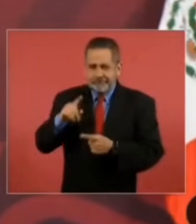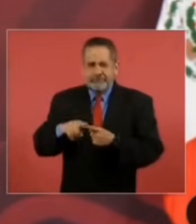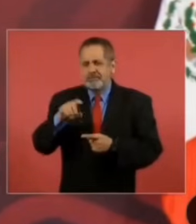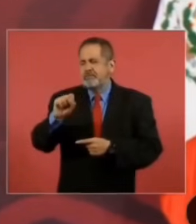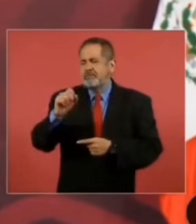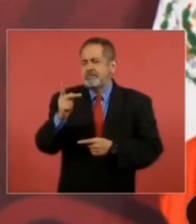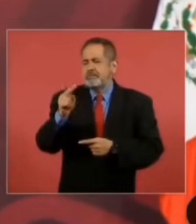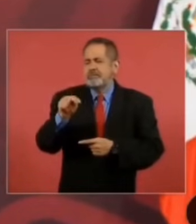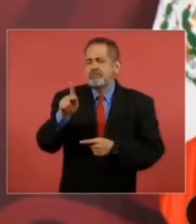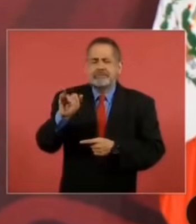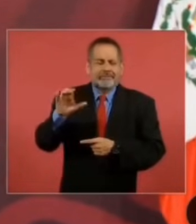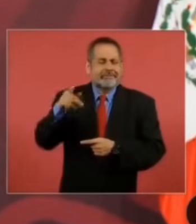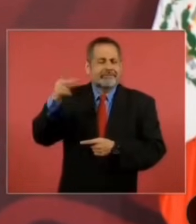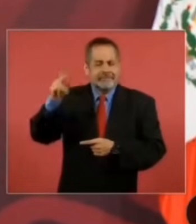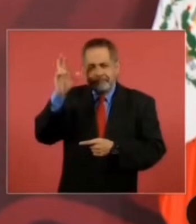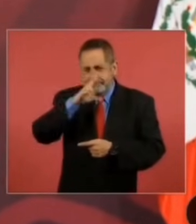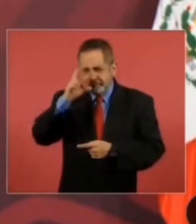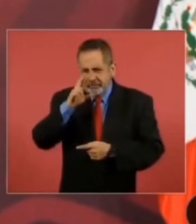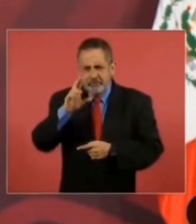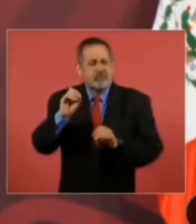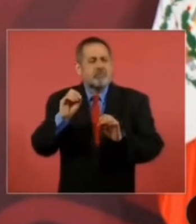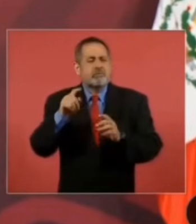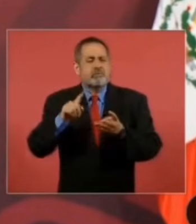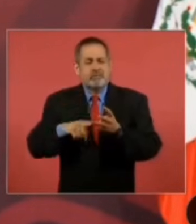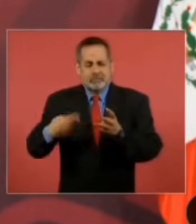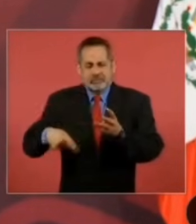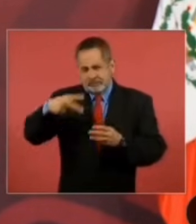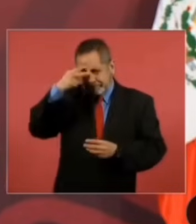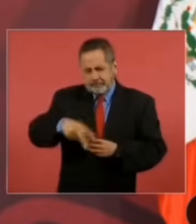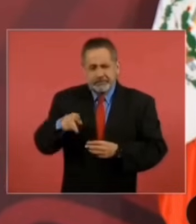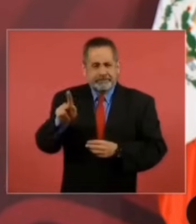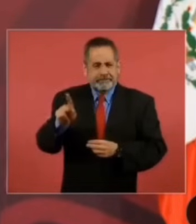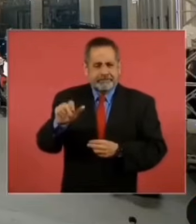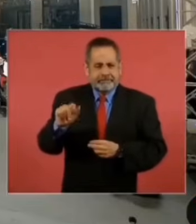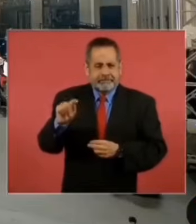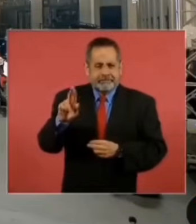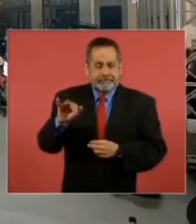Sputnik, o ahora que va a ser la patria,